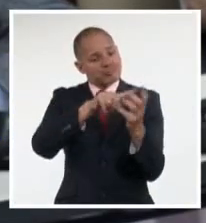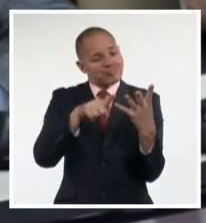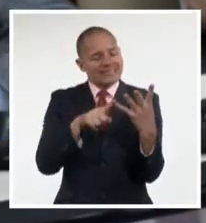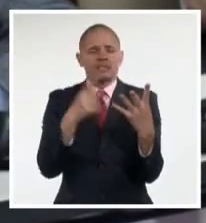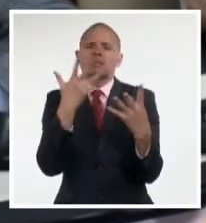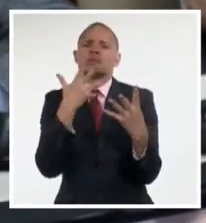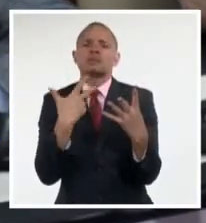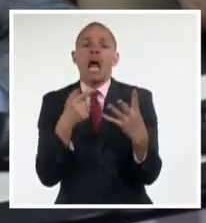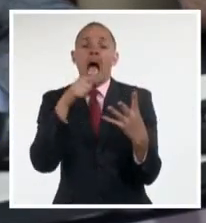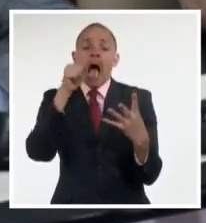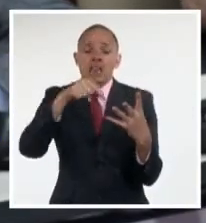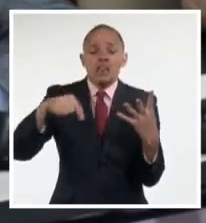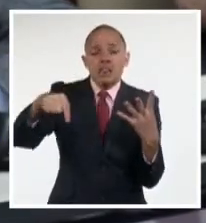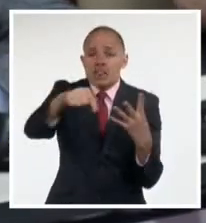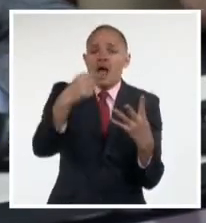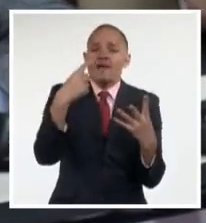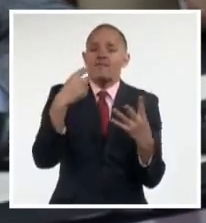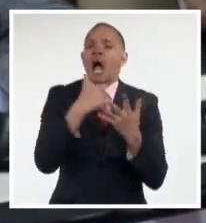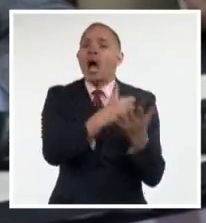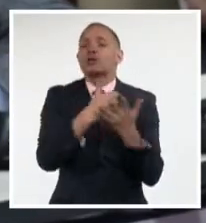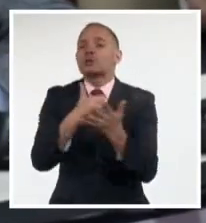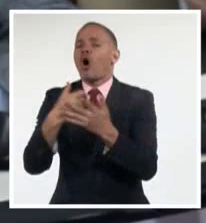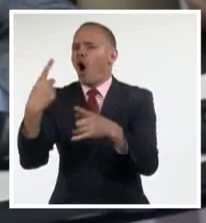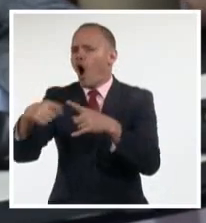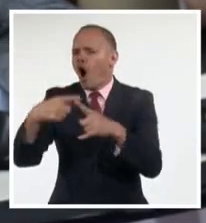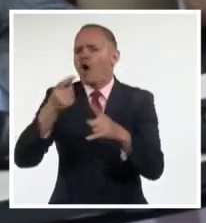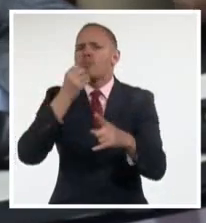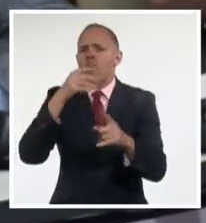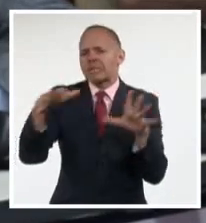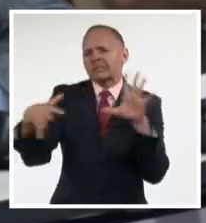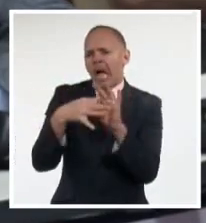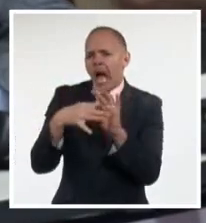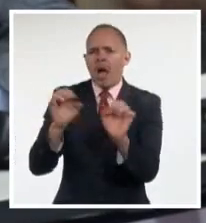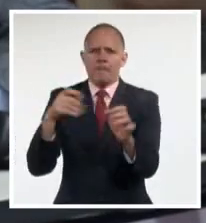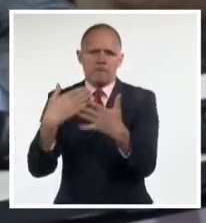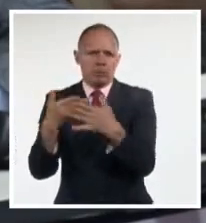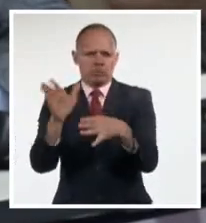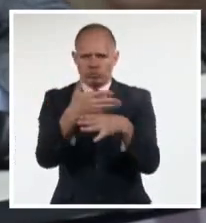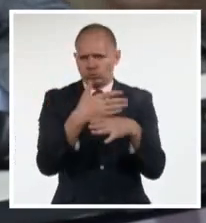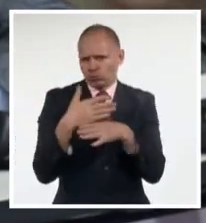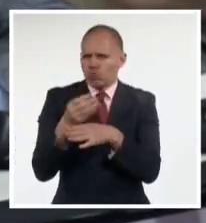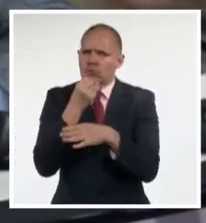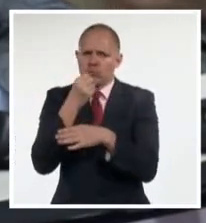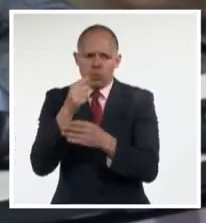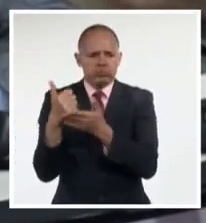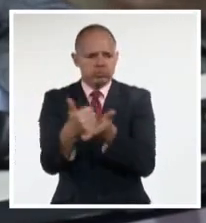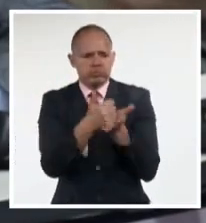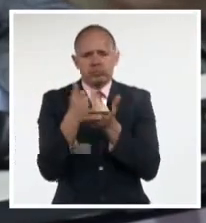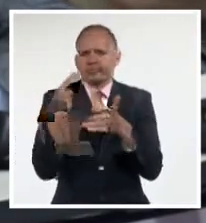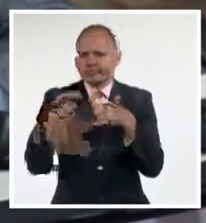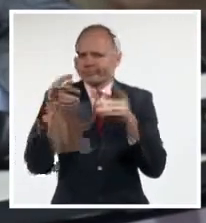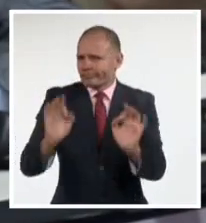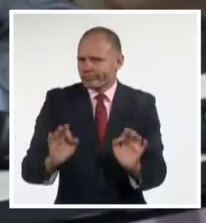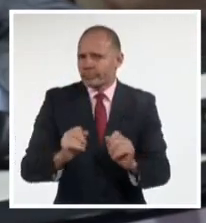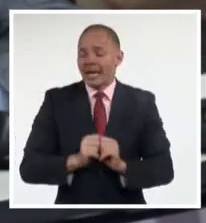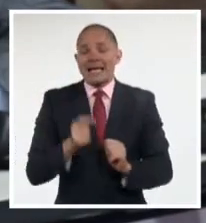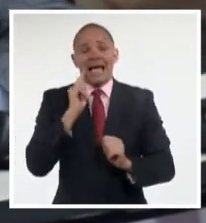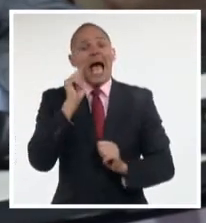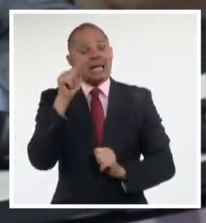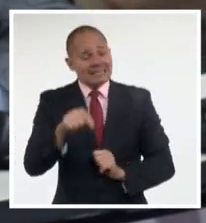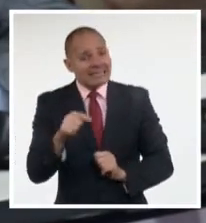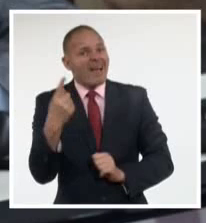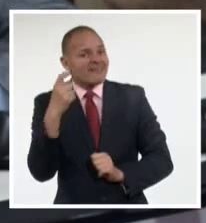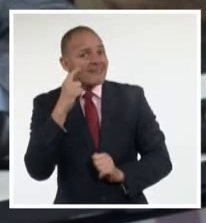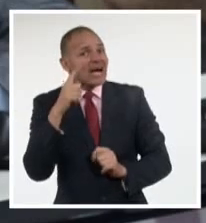problema también allí, de manera intersectorial, de manera interdisciplinaria, con espíritu de colaboración y cosas por el estilo? Eso también habría